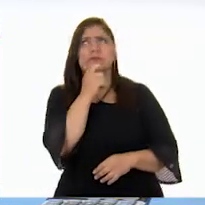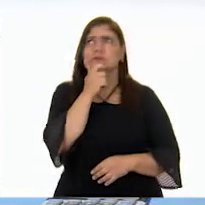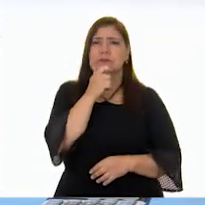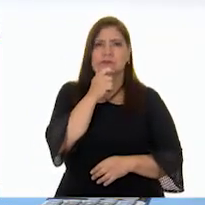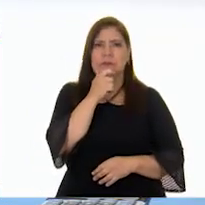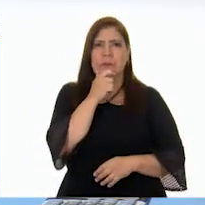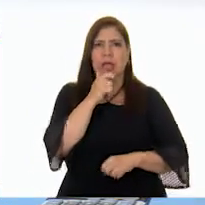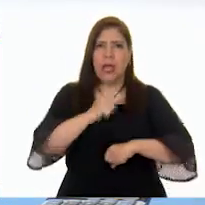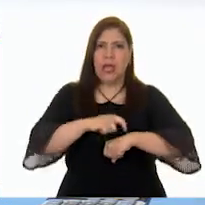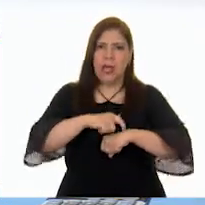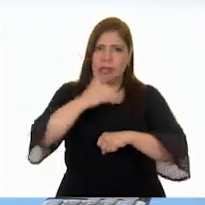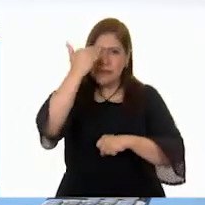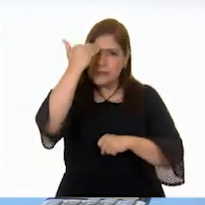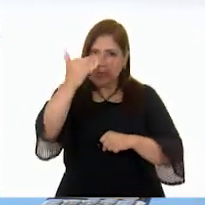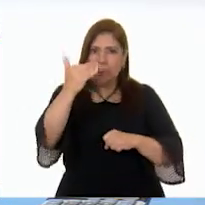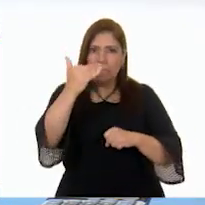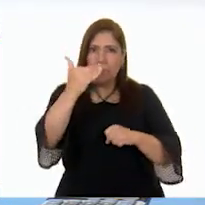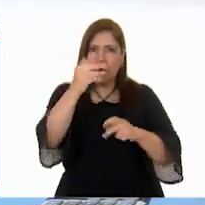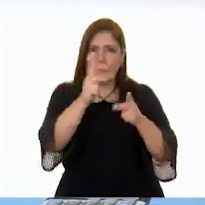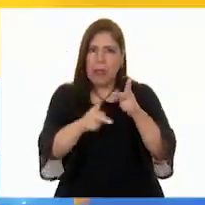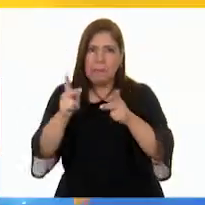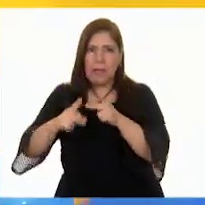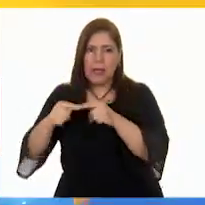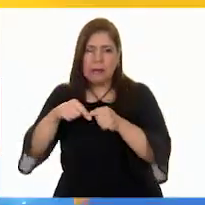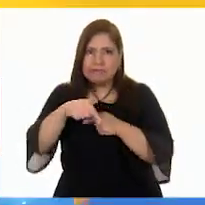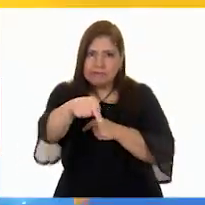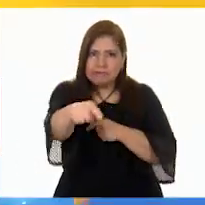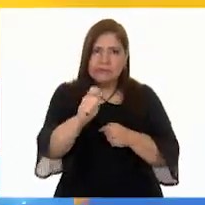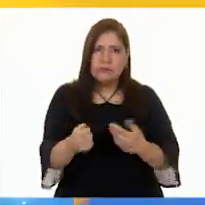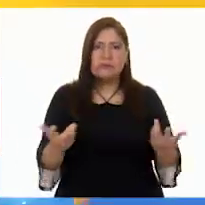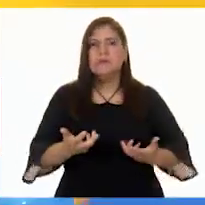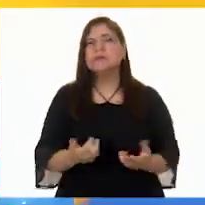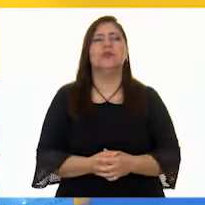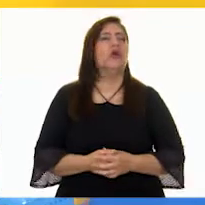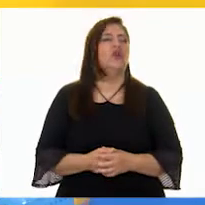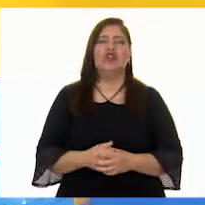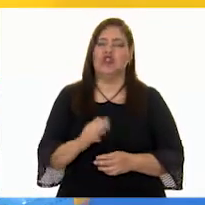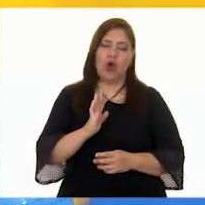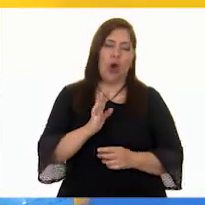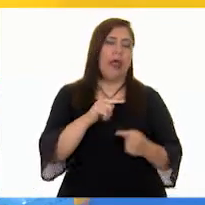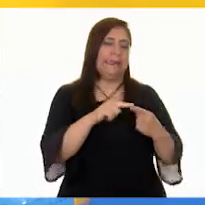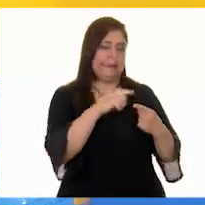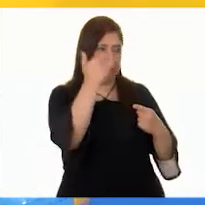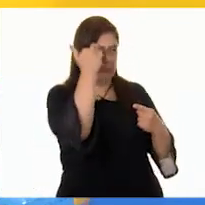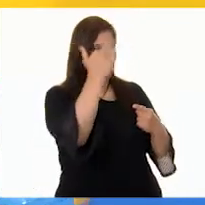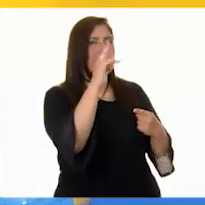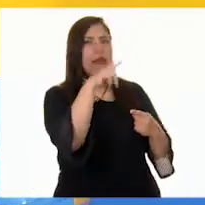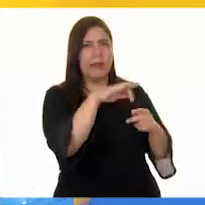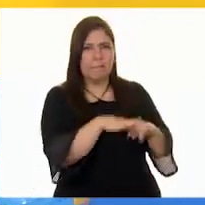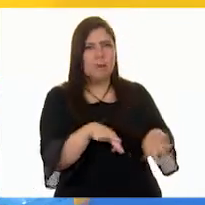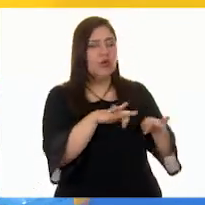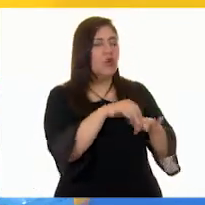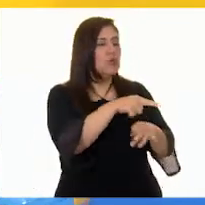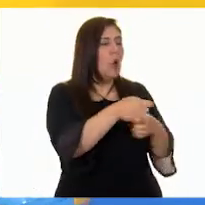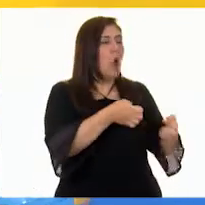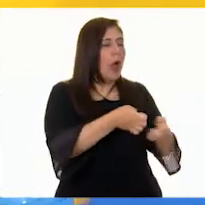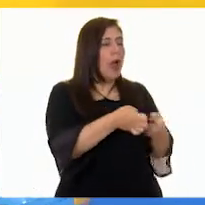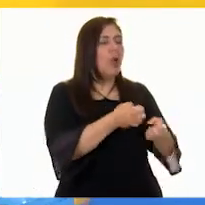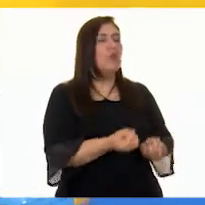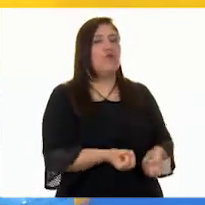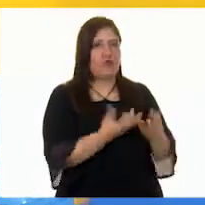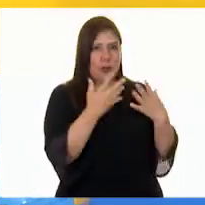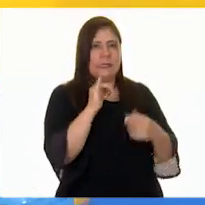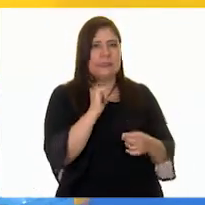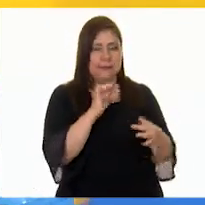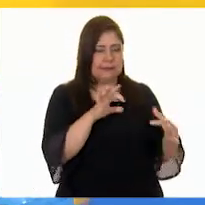¿El tiempo que hacía en cada tramo, maestra? No precisamente, aunque ese dato es importante para tu rendimiento. Nos